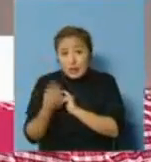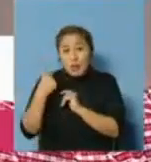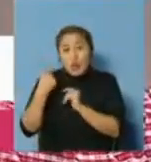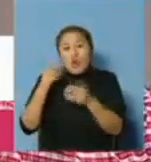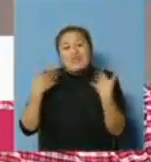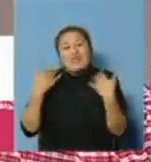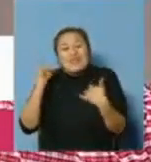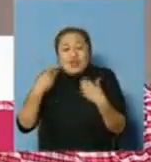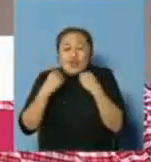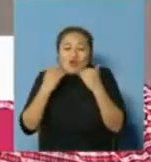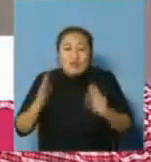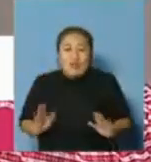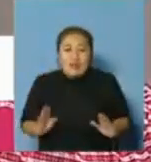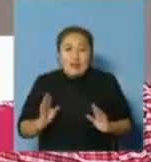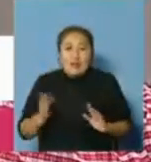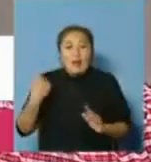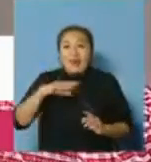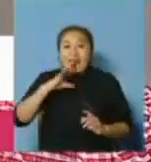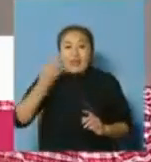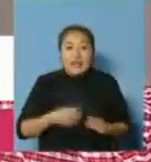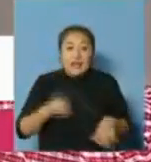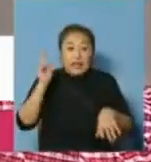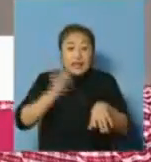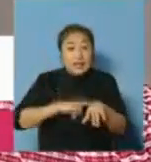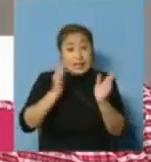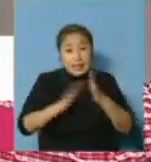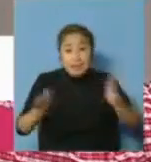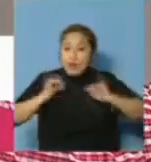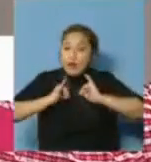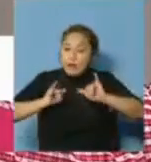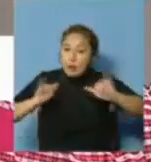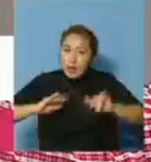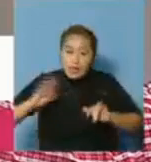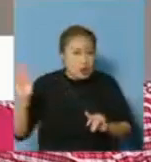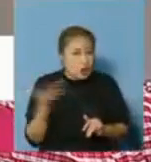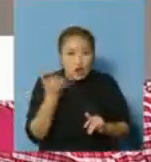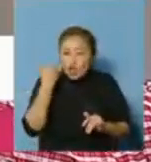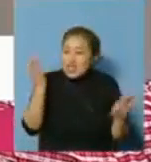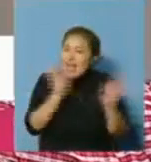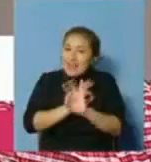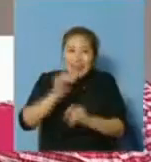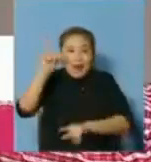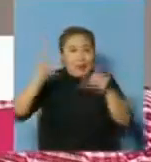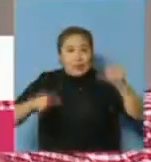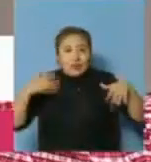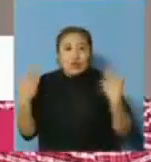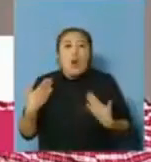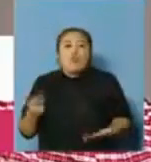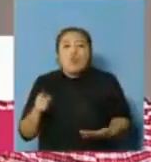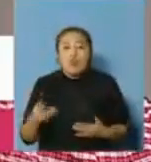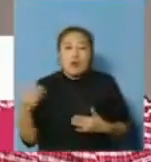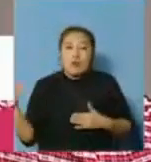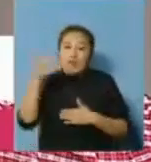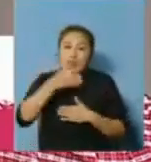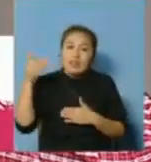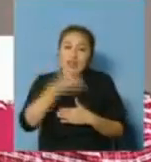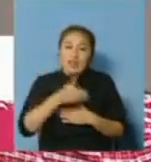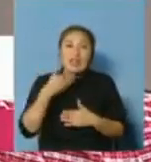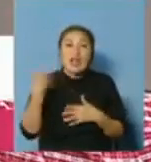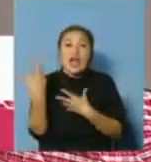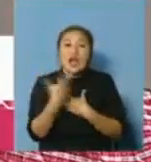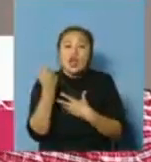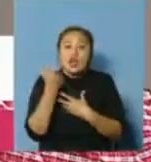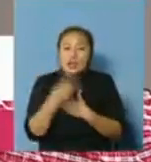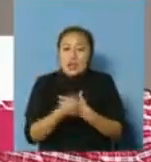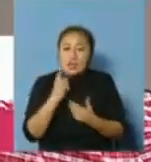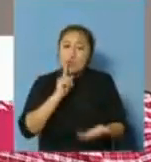moda porque en realidad el tiempo la publicidad y todo le está dando a la gente para que venga a obtener un beneficio